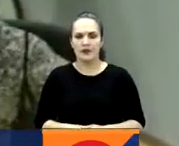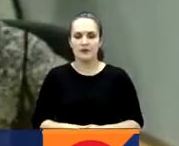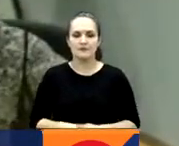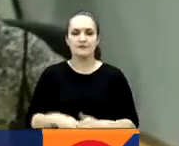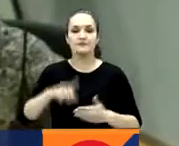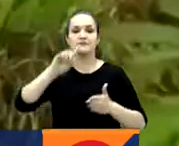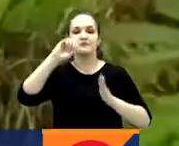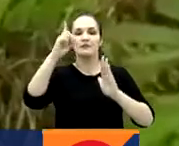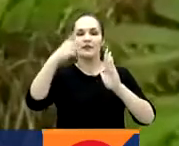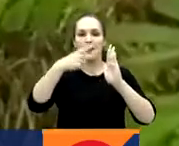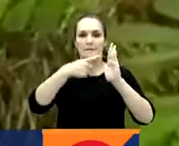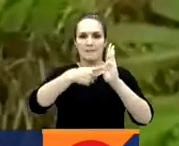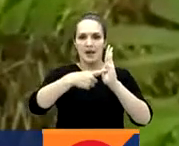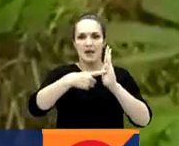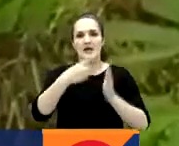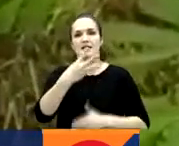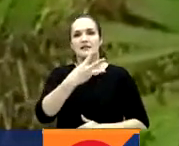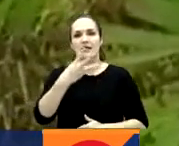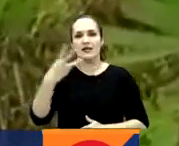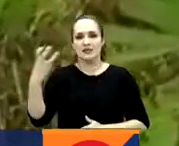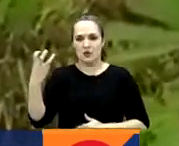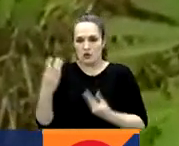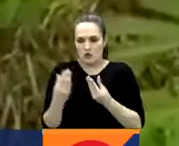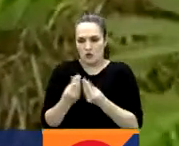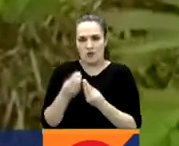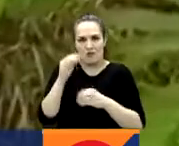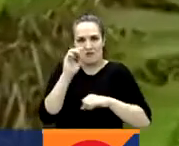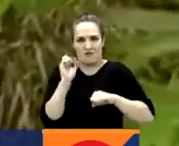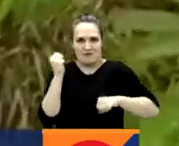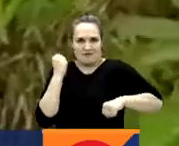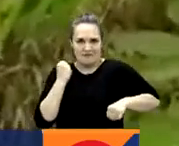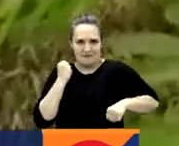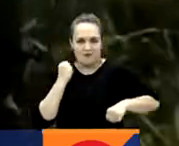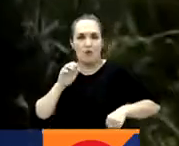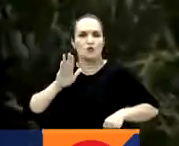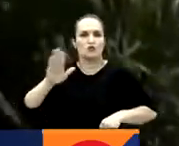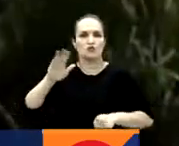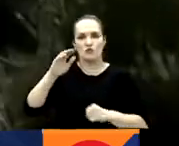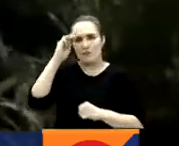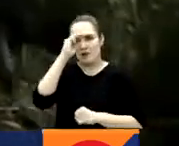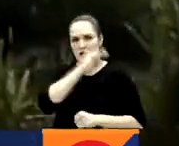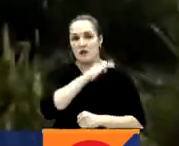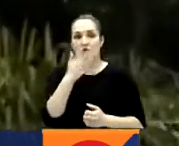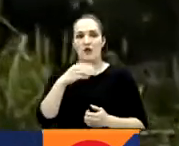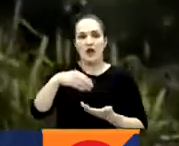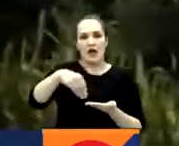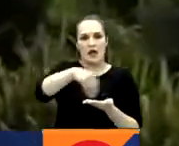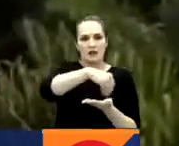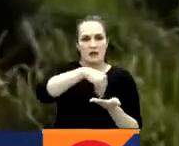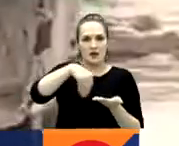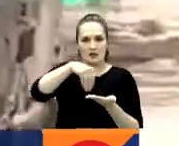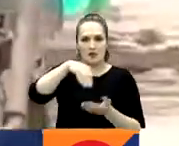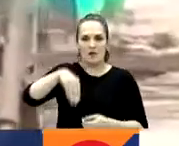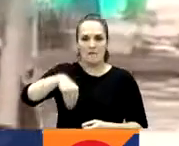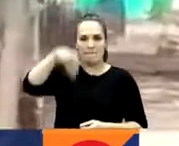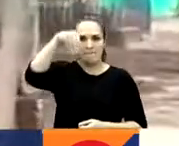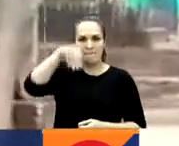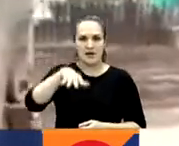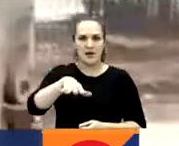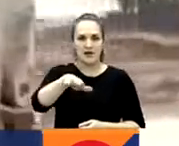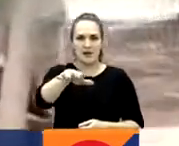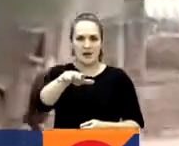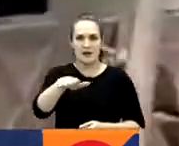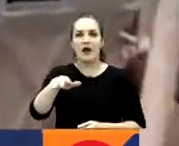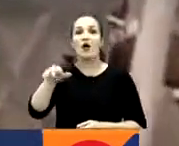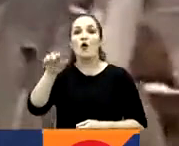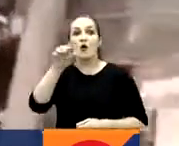1.300 hombres de la Segunda Brigada del Ejército vigilarán la jornada electoral en los departamentos de Atlántico, Magdalena y 4 municipios del sur de